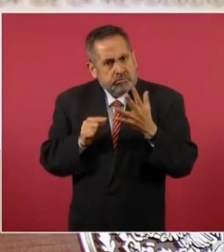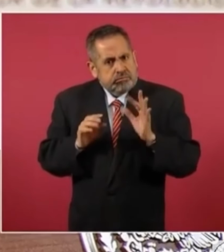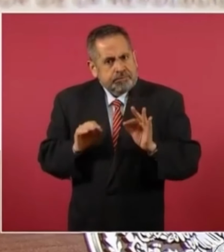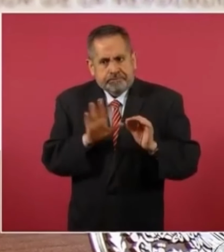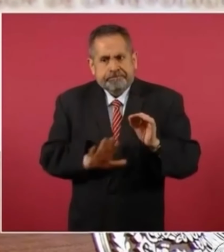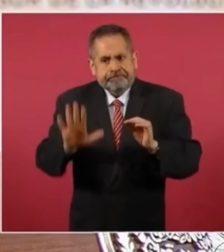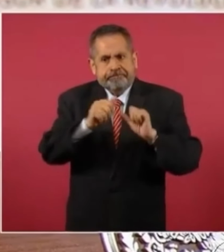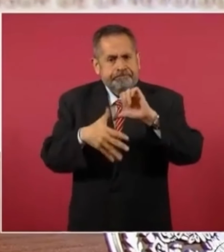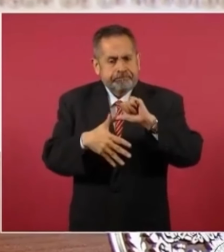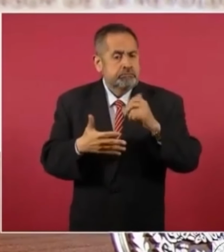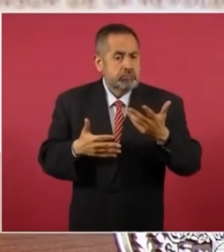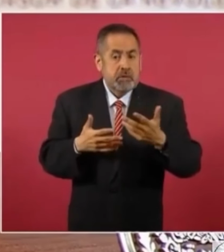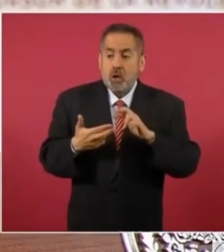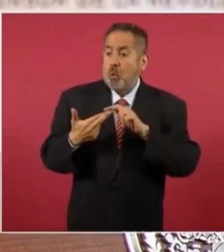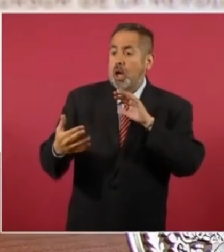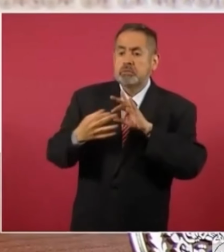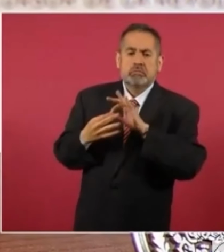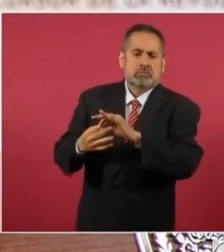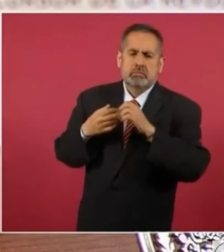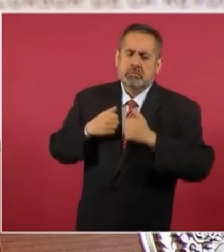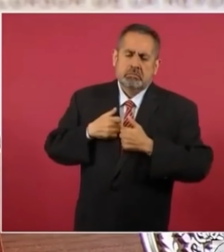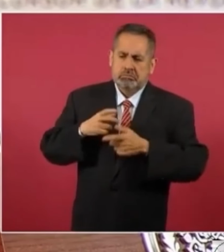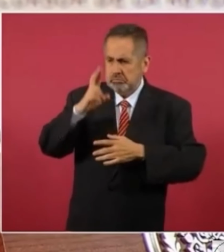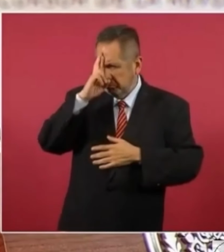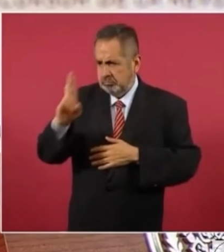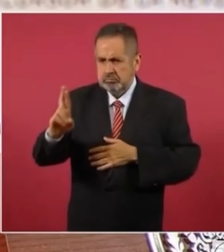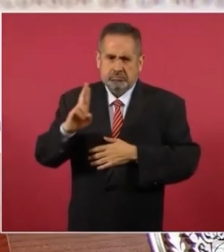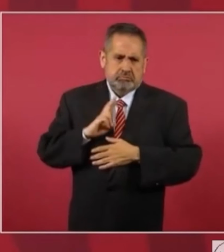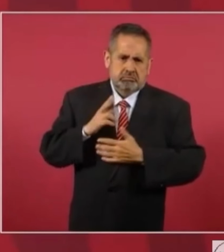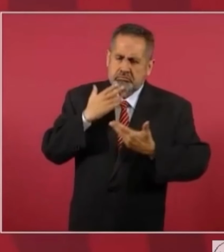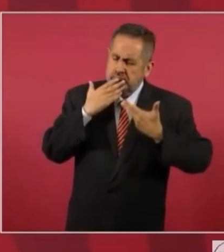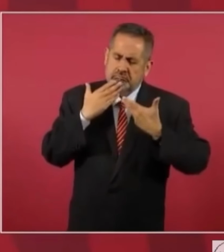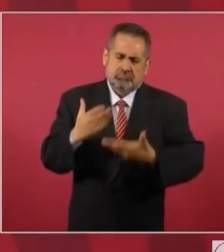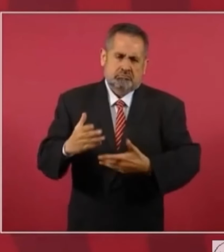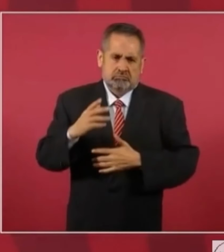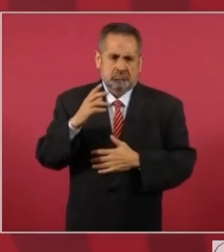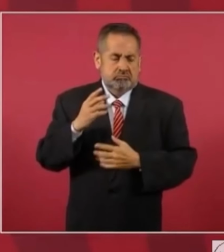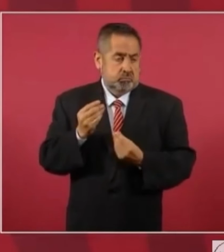desde luego la relación con nosotros de mucho respeto